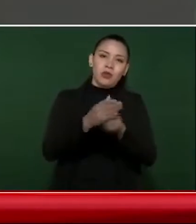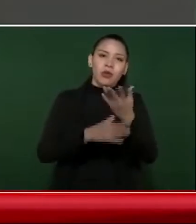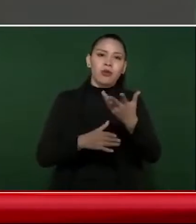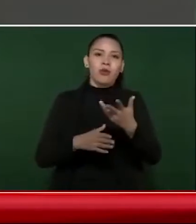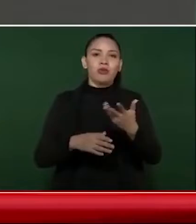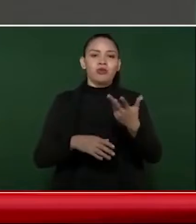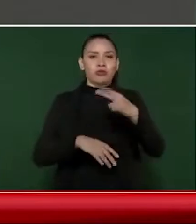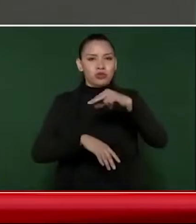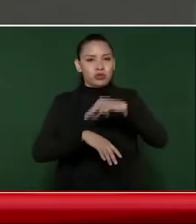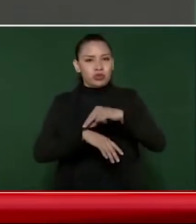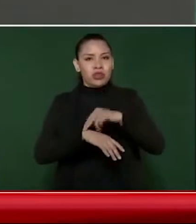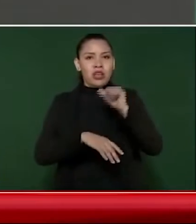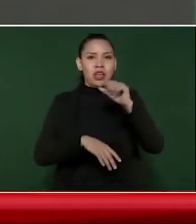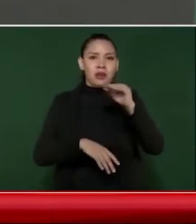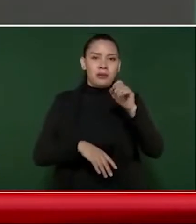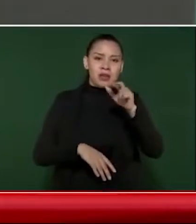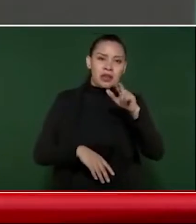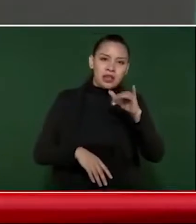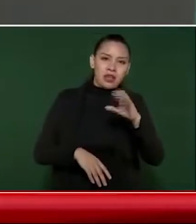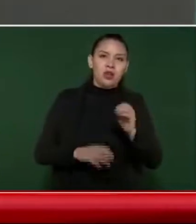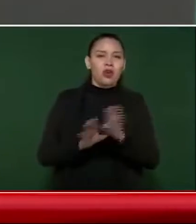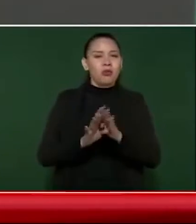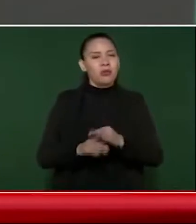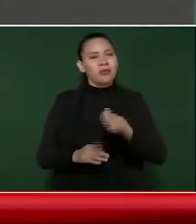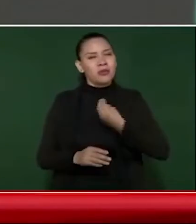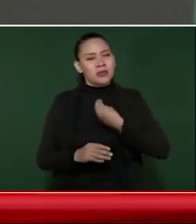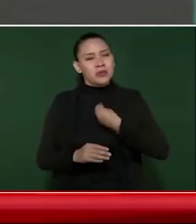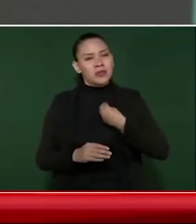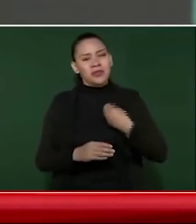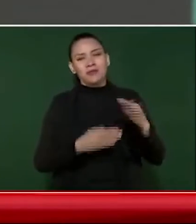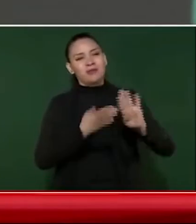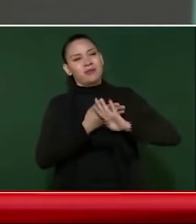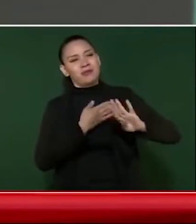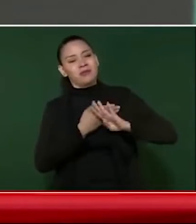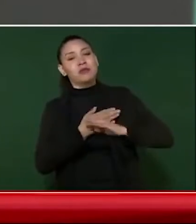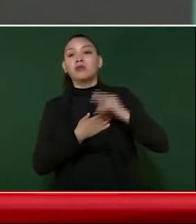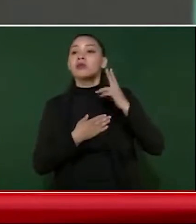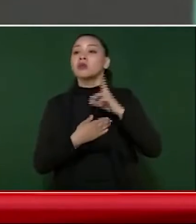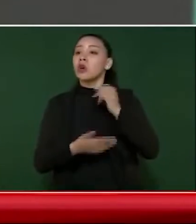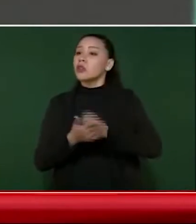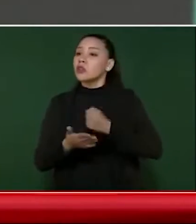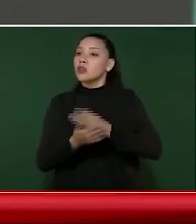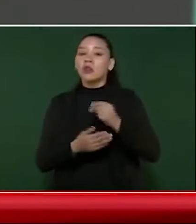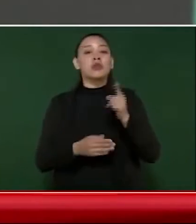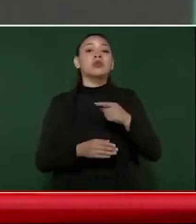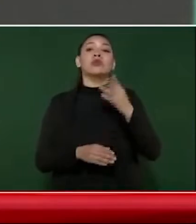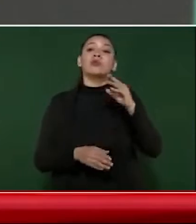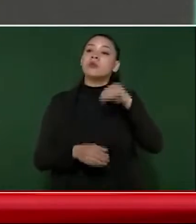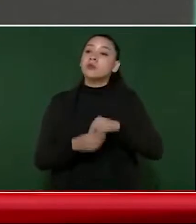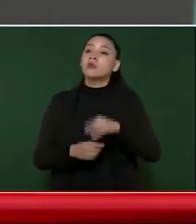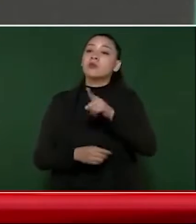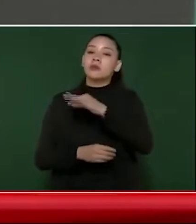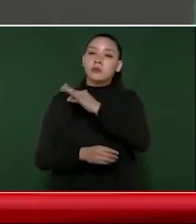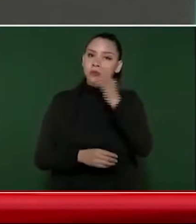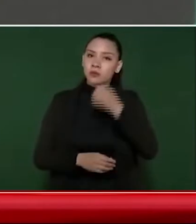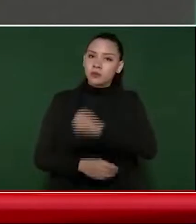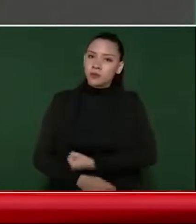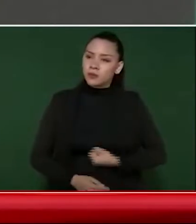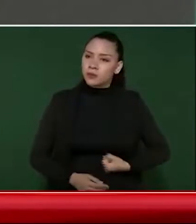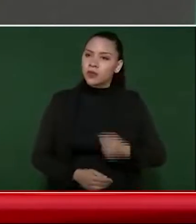colas, el aguantar amenazas, el quedarse callados.